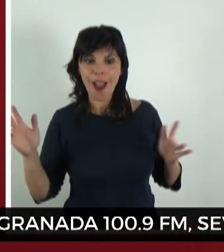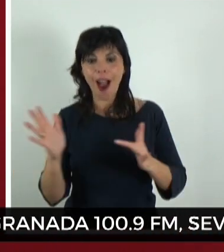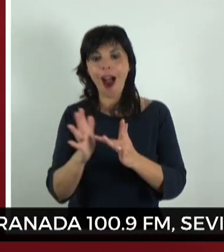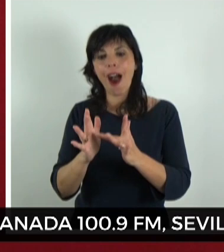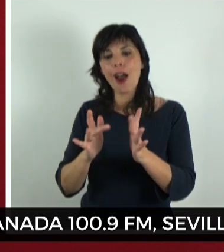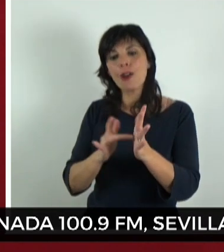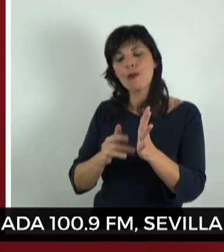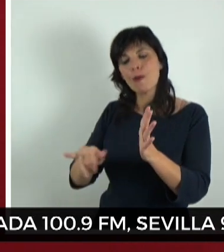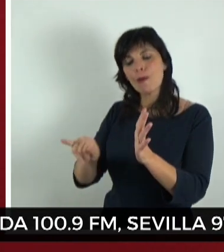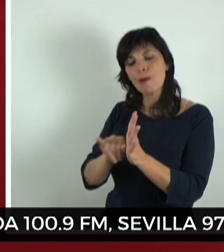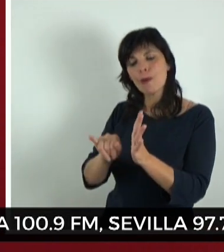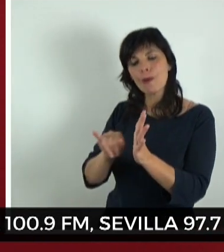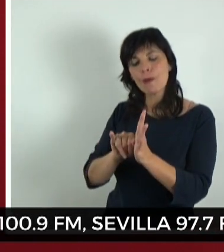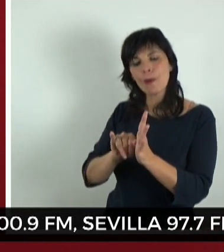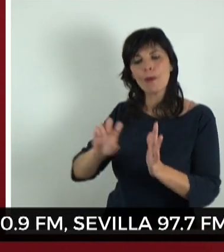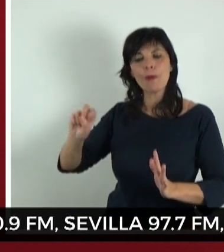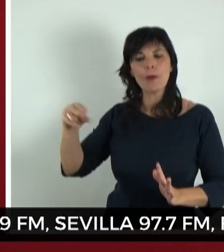servirle. ¿Por qué?